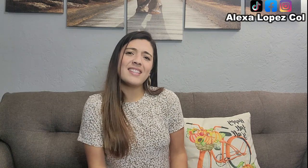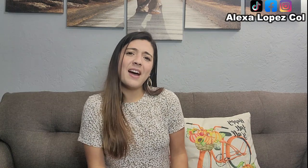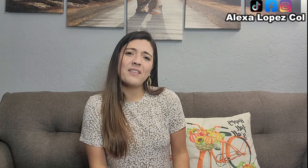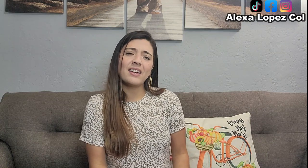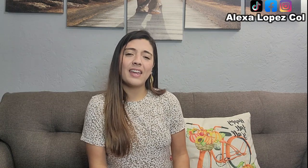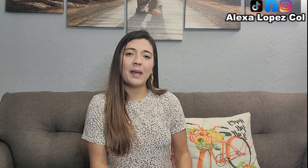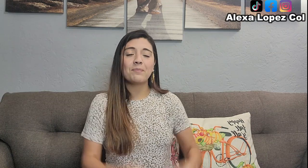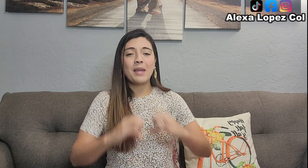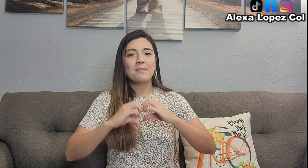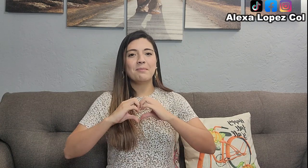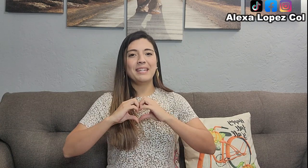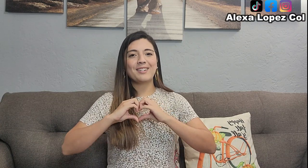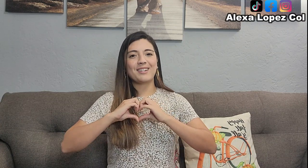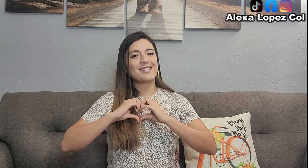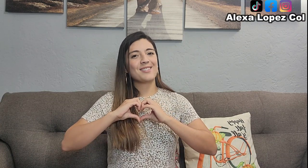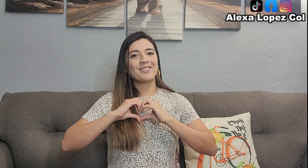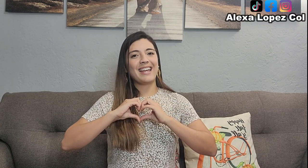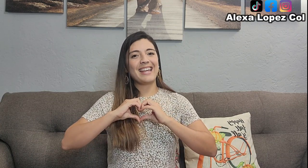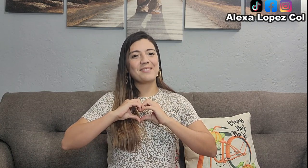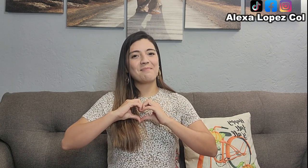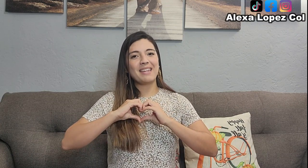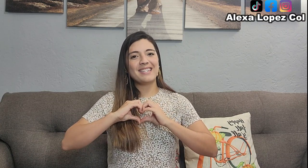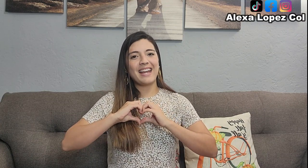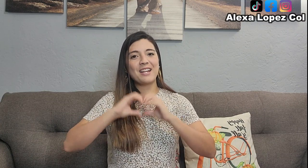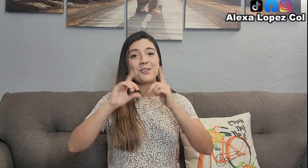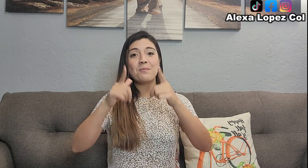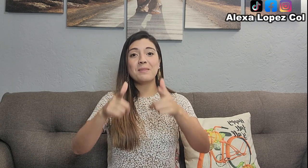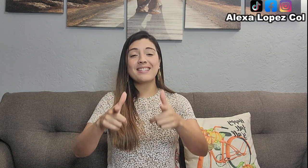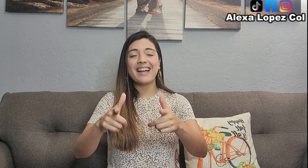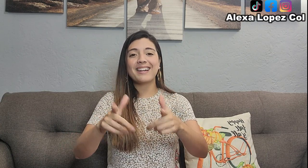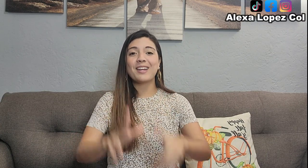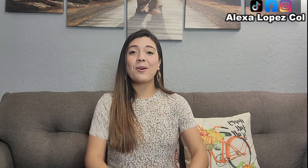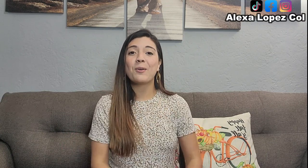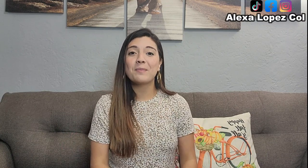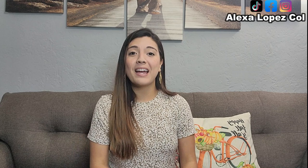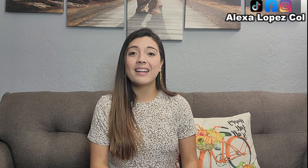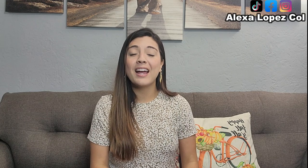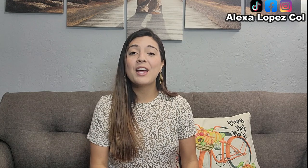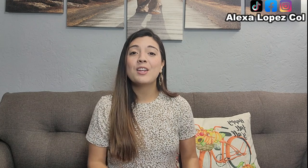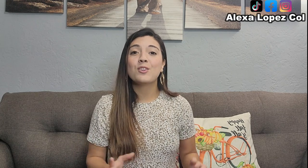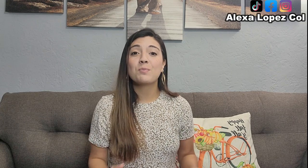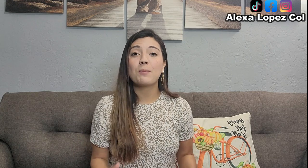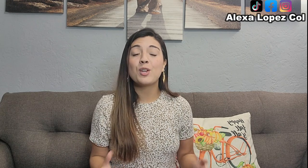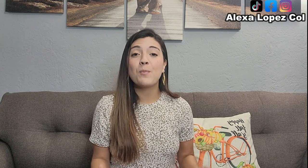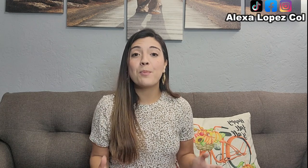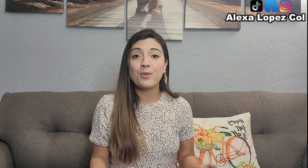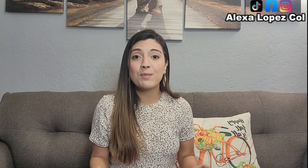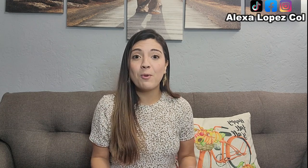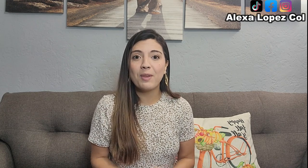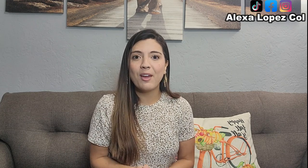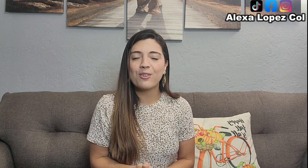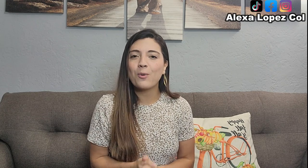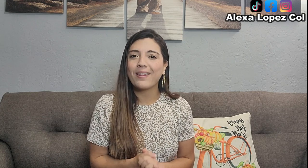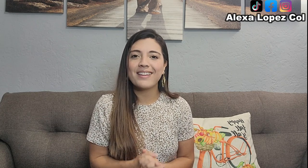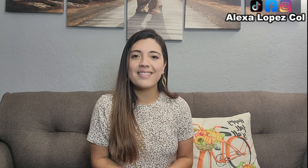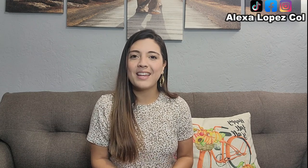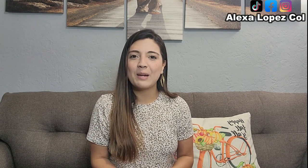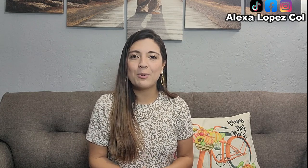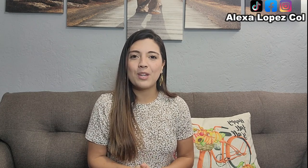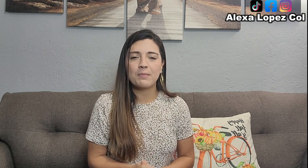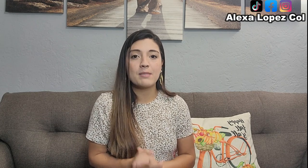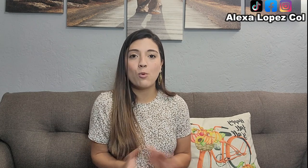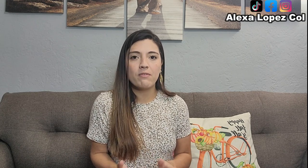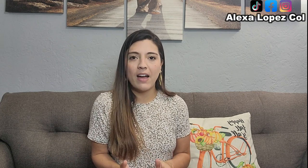ya saben que mi corazón es mexicano, mi sangre colombiana. Nos vemos en un próximo video. Recuerden que si